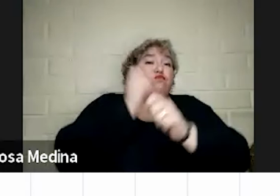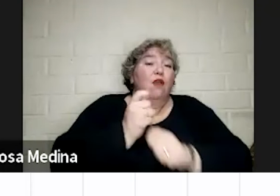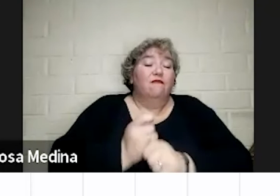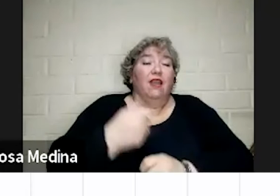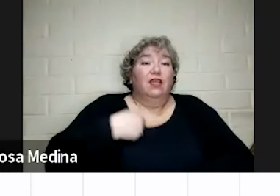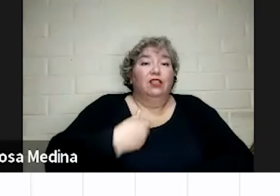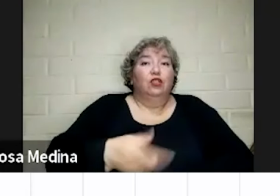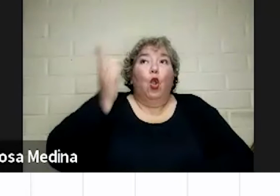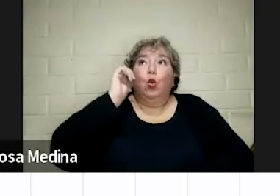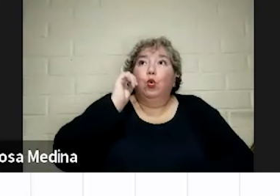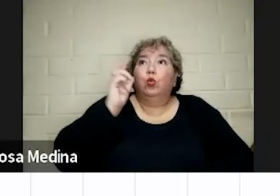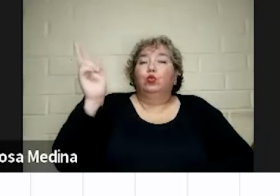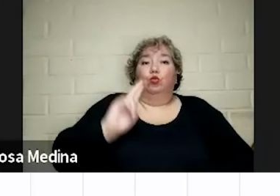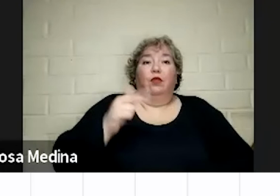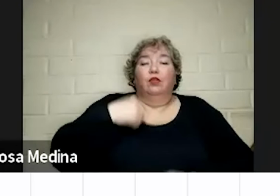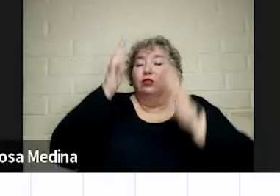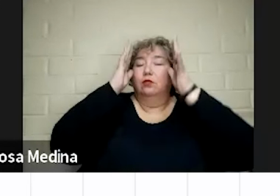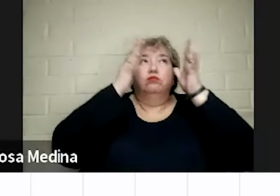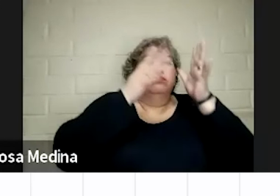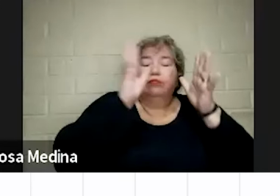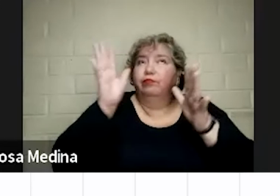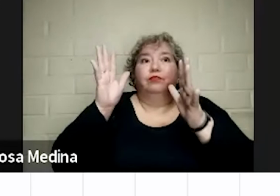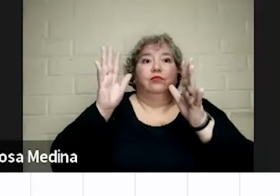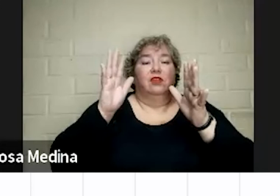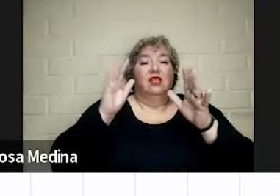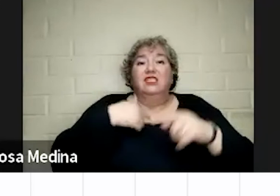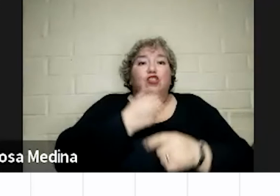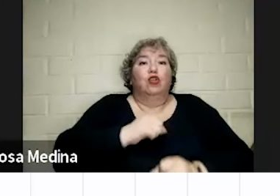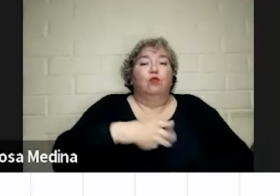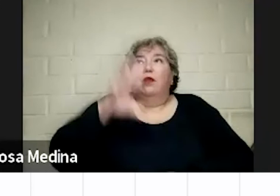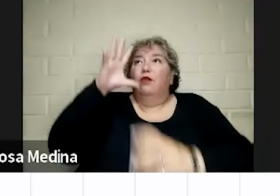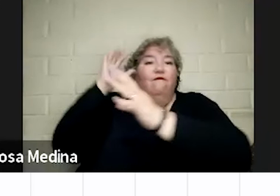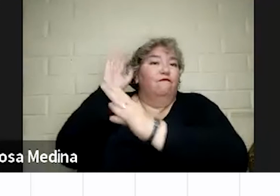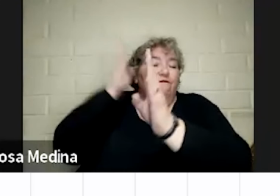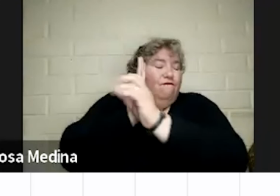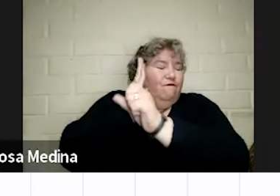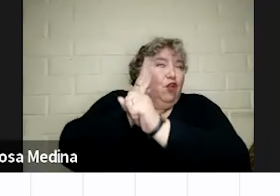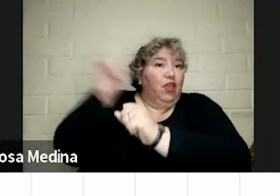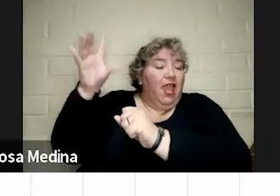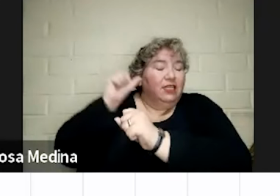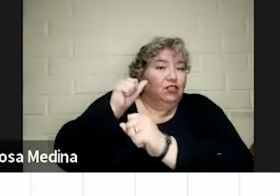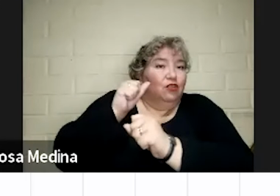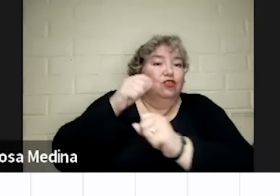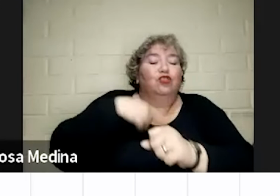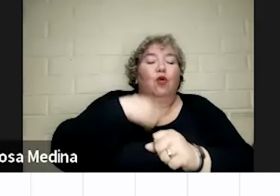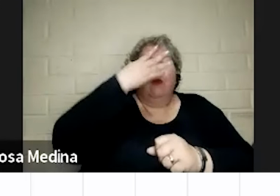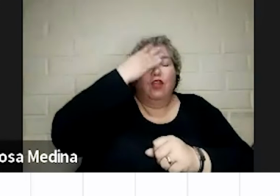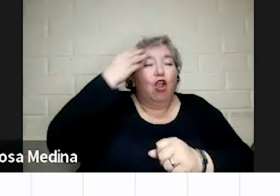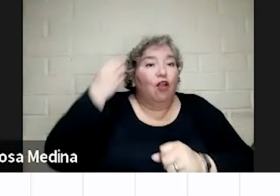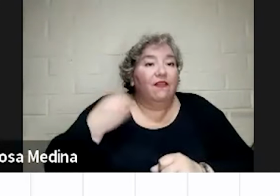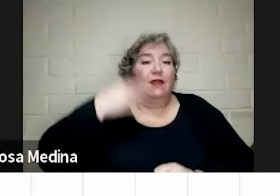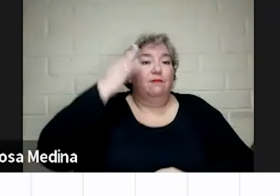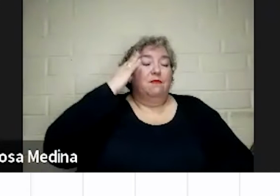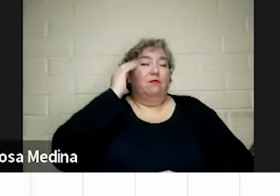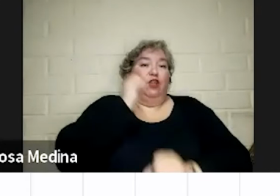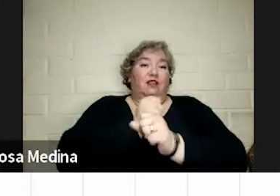puede que yo pierda la atención. Si no sé inhibir, voy a perder la atención, voy a perder esta información que estoy reteniendo en mi memoria de trabajo y no voy a